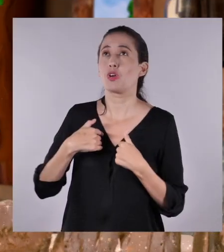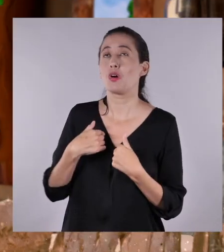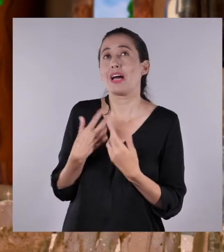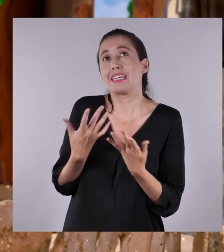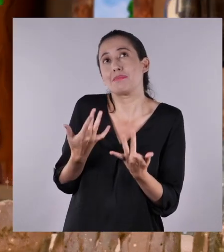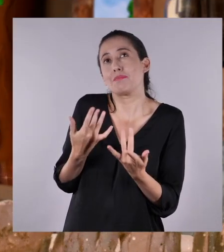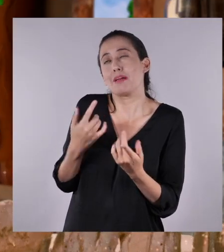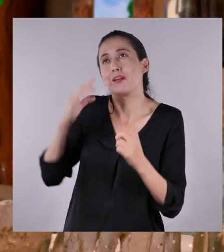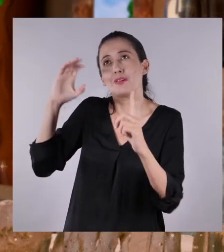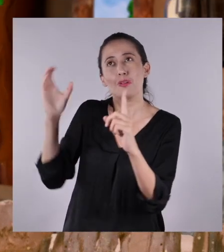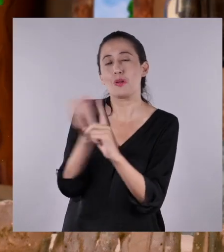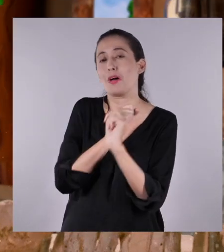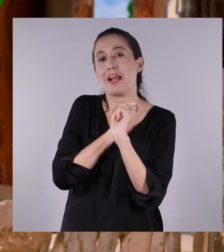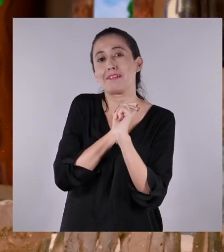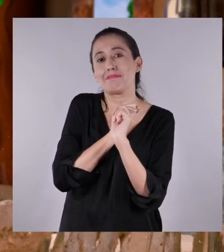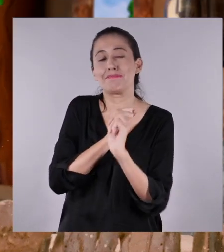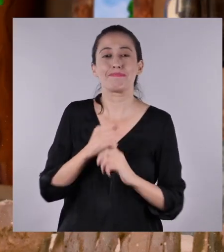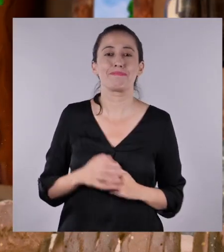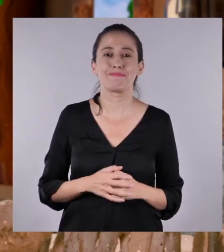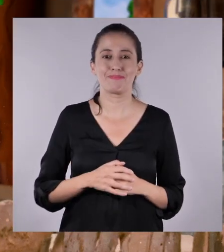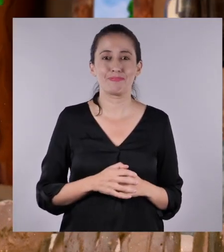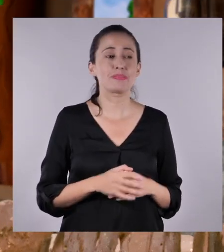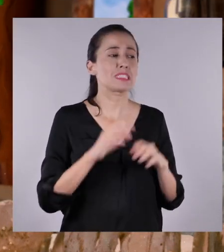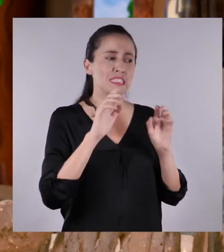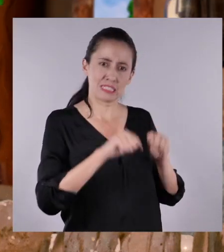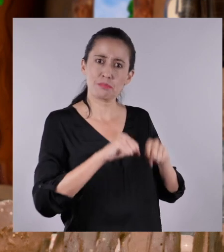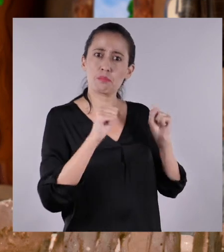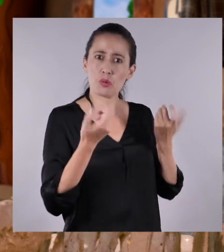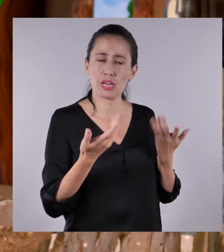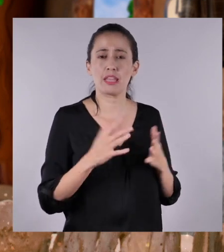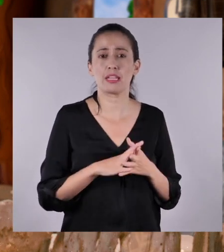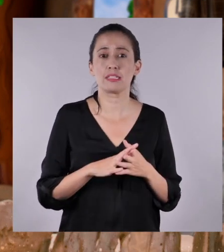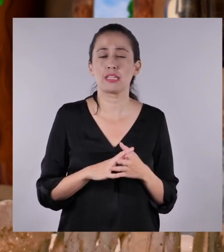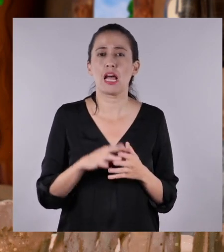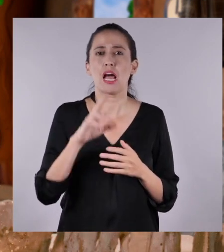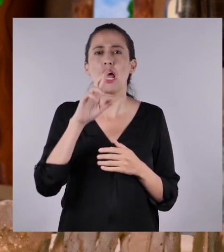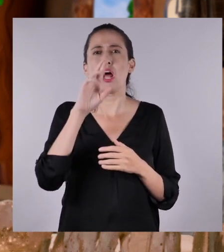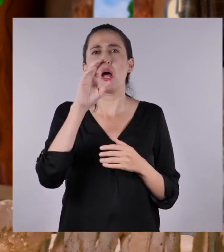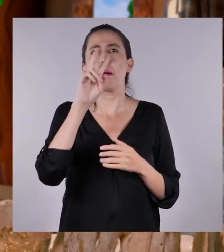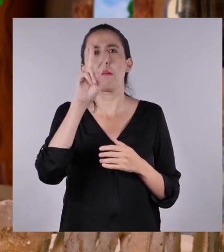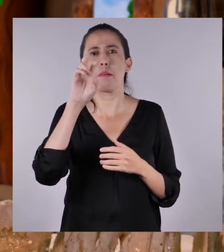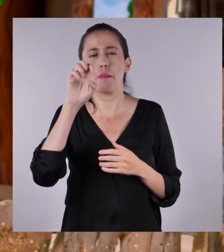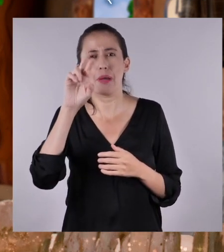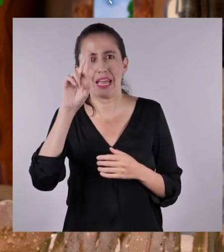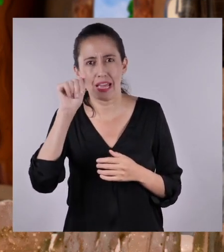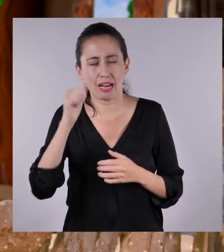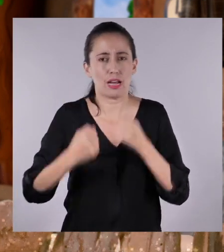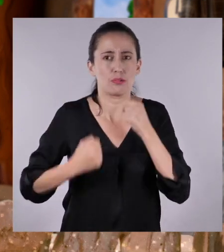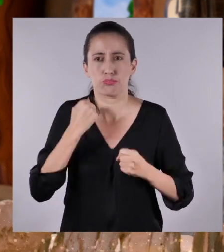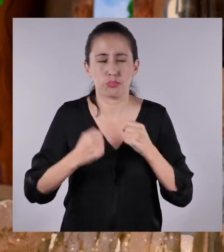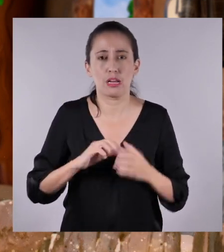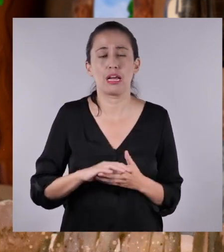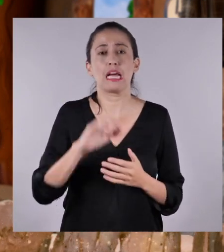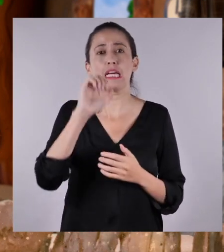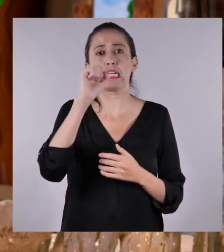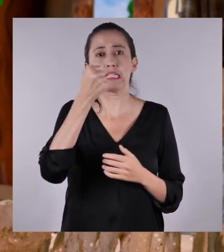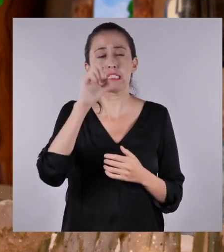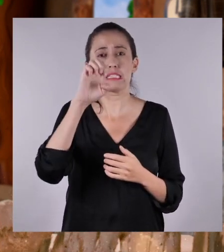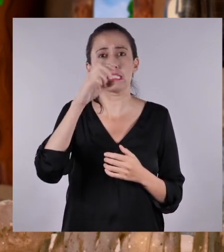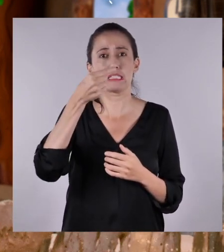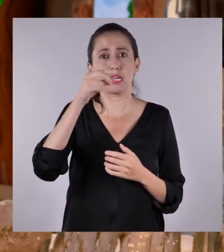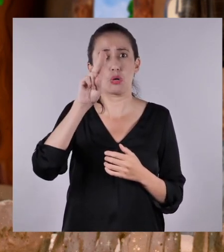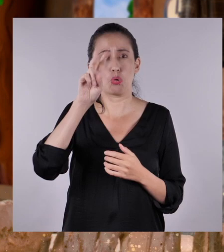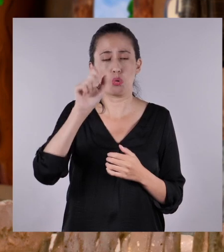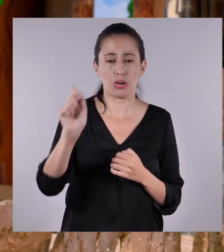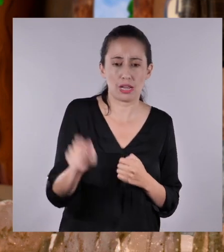Yo algún día espero ser así como ellos. ¡Claro! Tenemos a Rolando Vera, corredor, Pancho